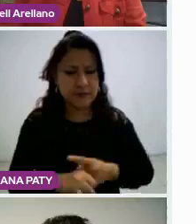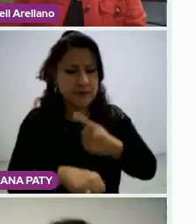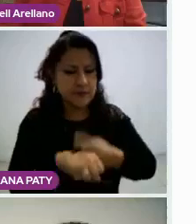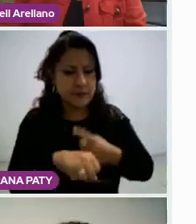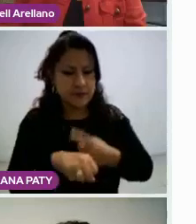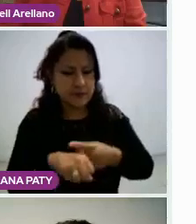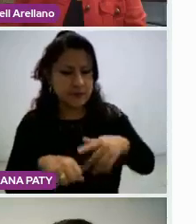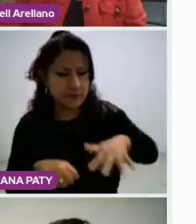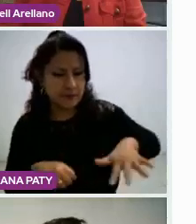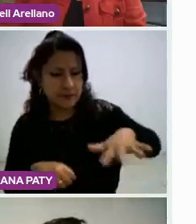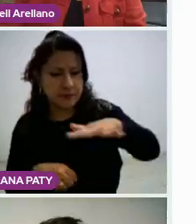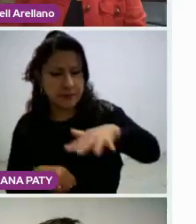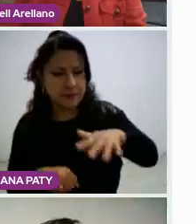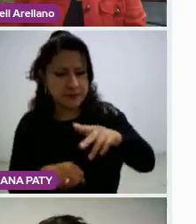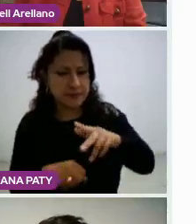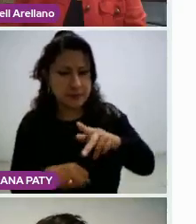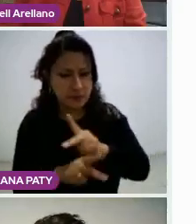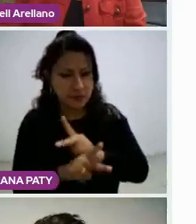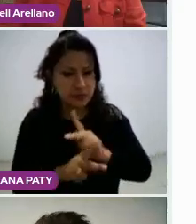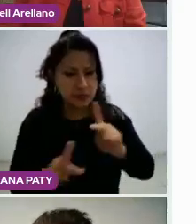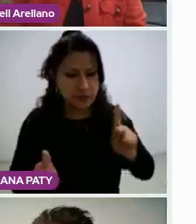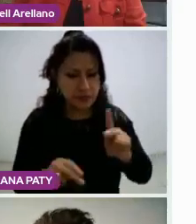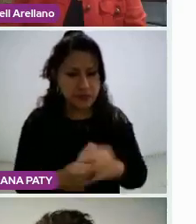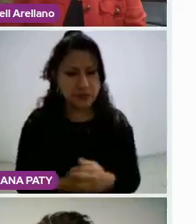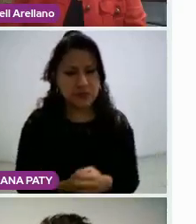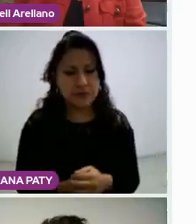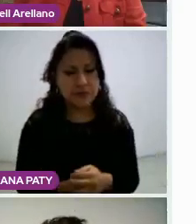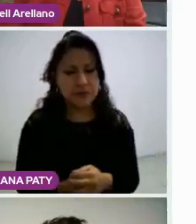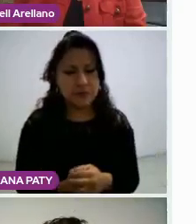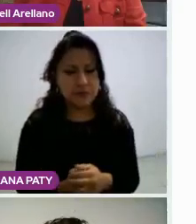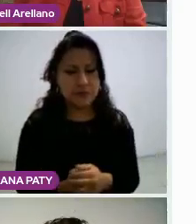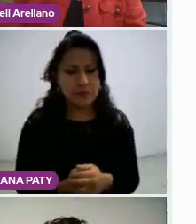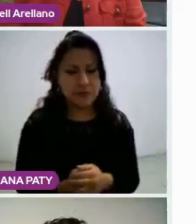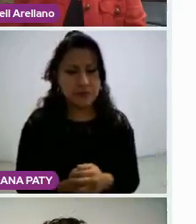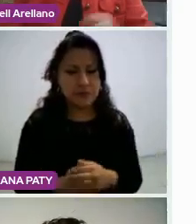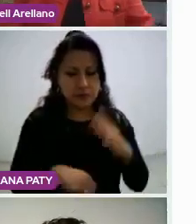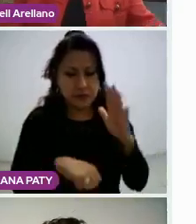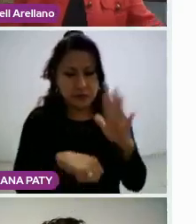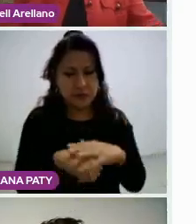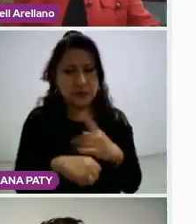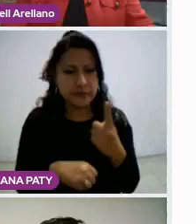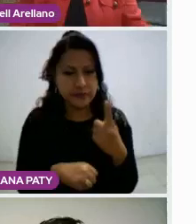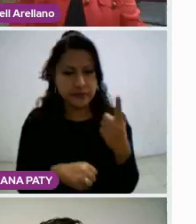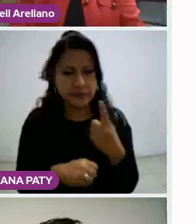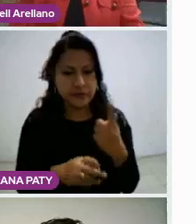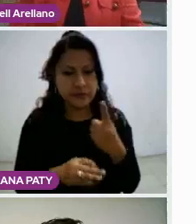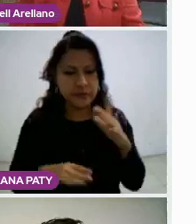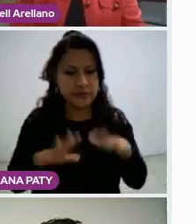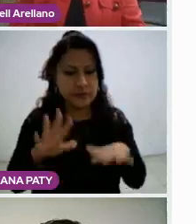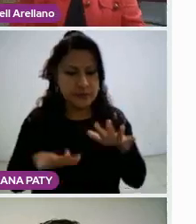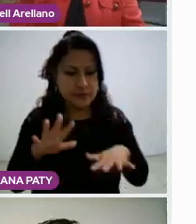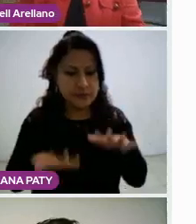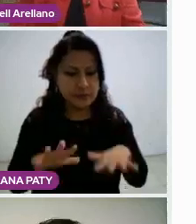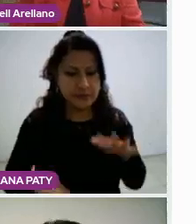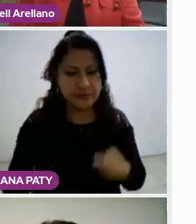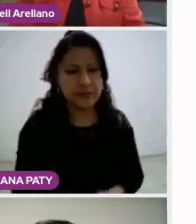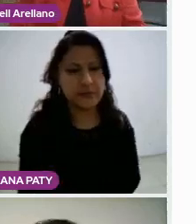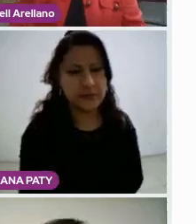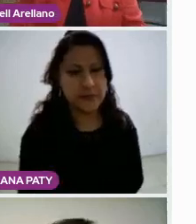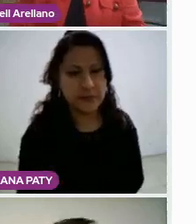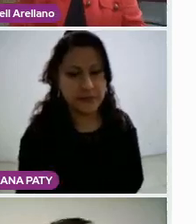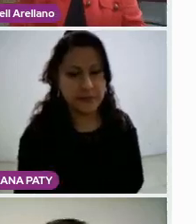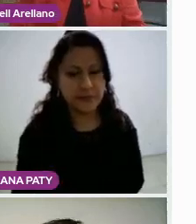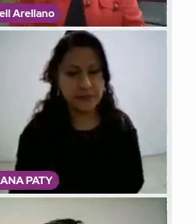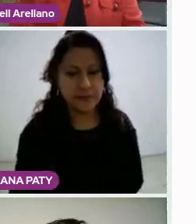general. Y esto porque pues muchas veces van a tener estos síntomas que